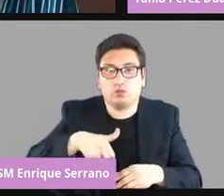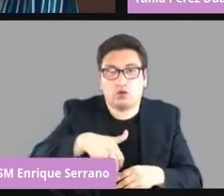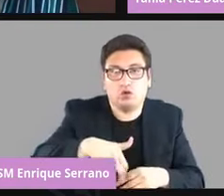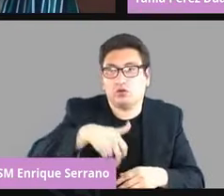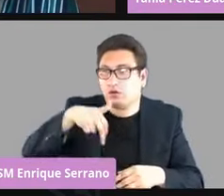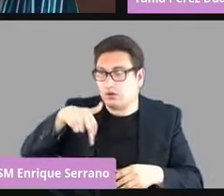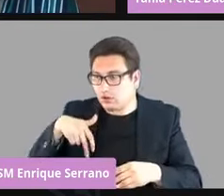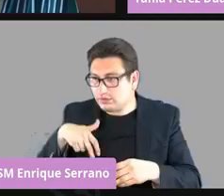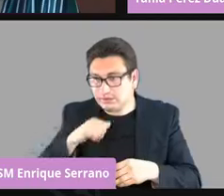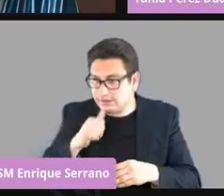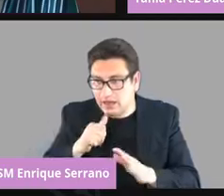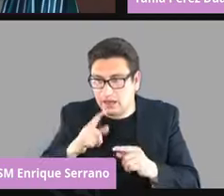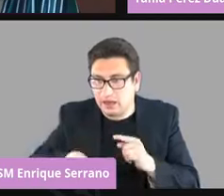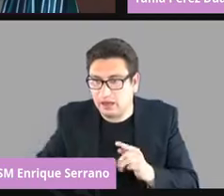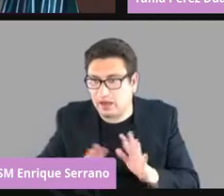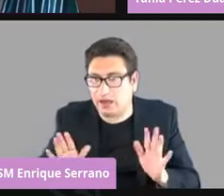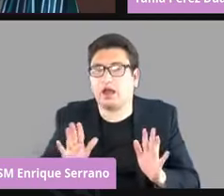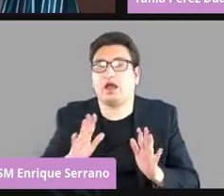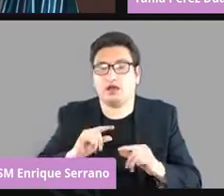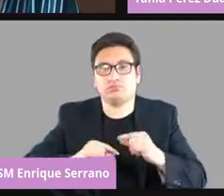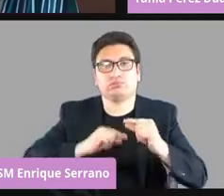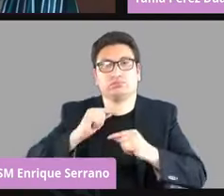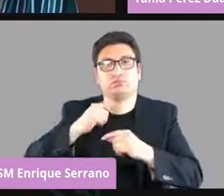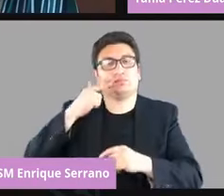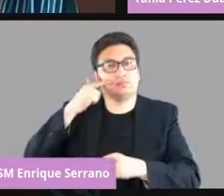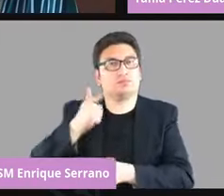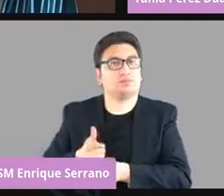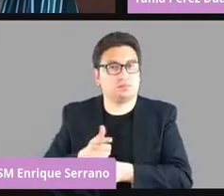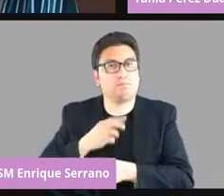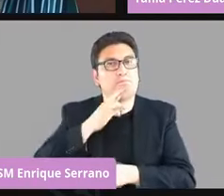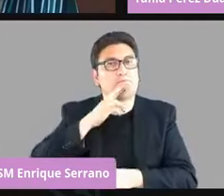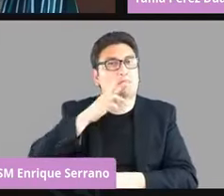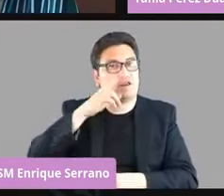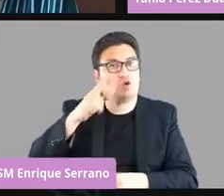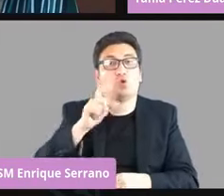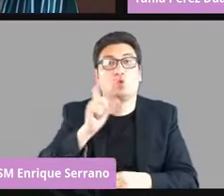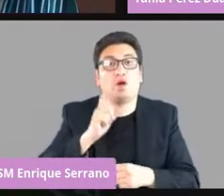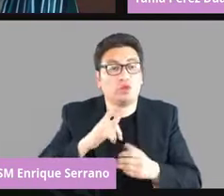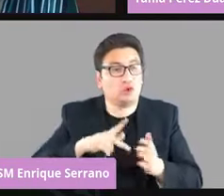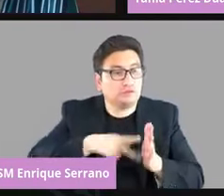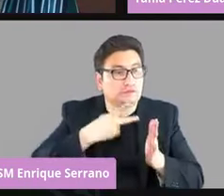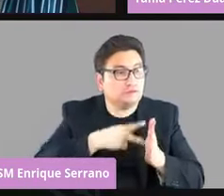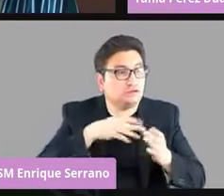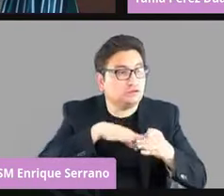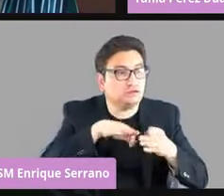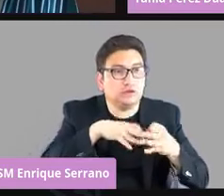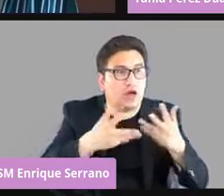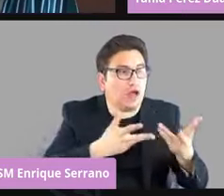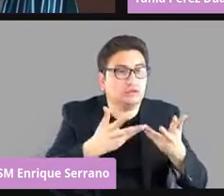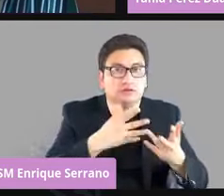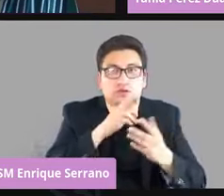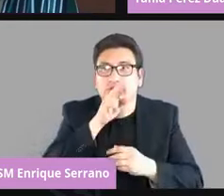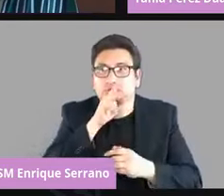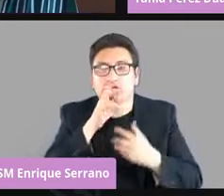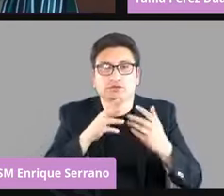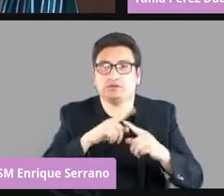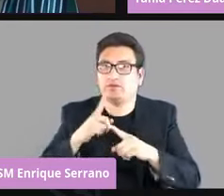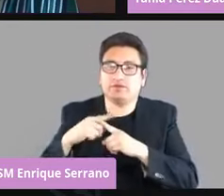sea, se ve la mejoría en la parte de las compulsiones, que tanto ha ido